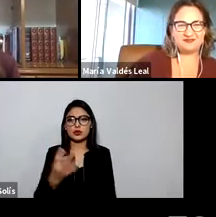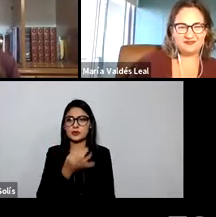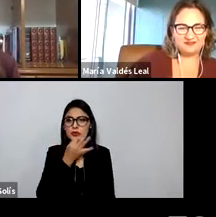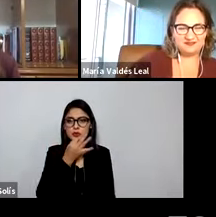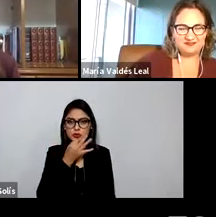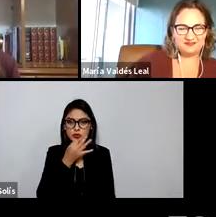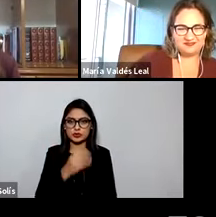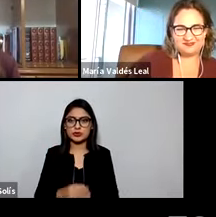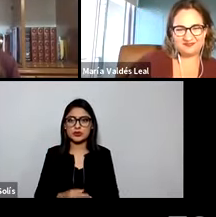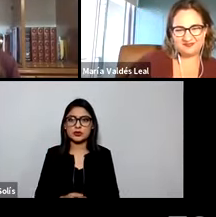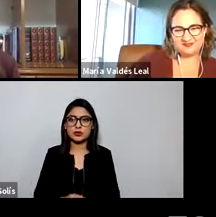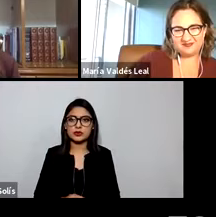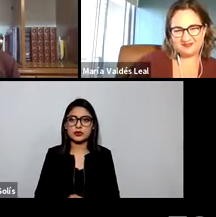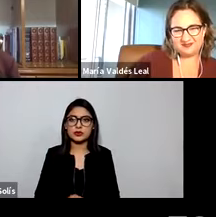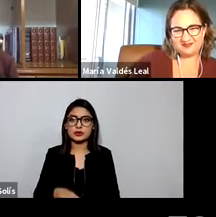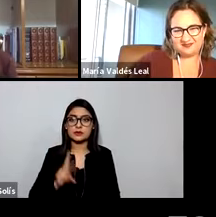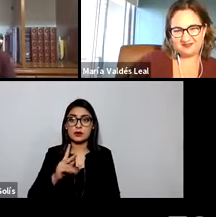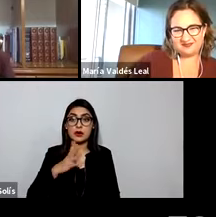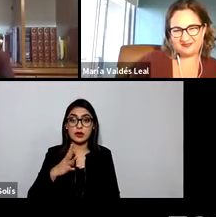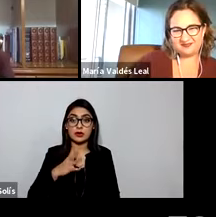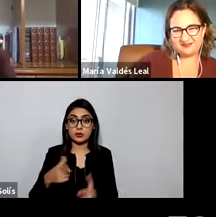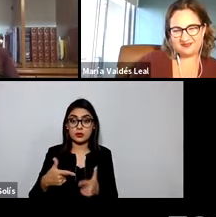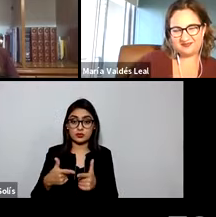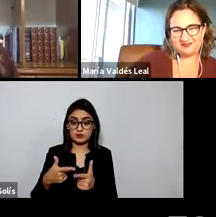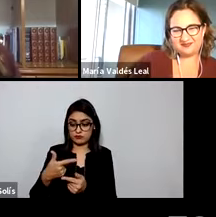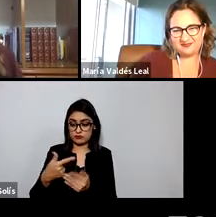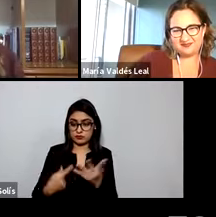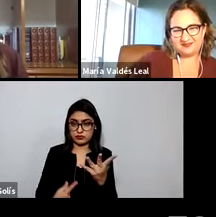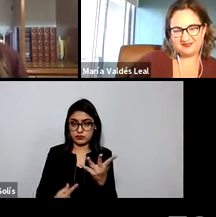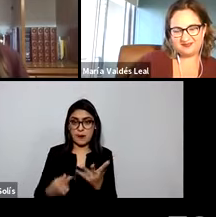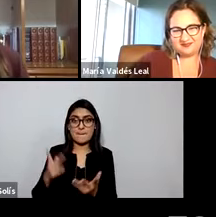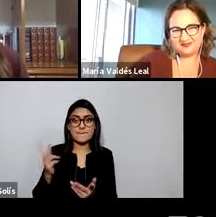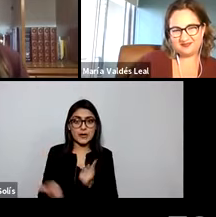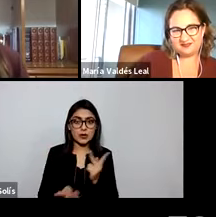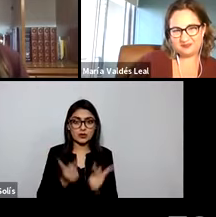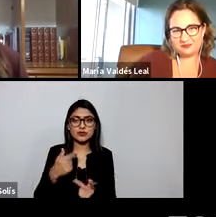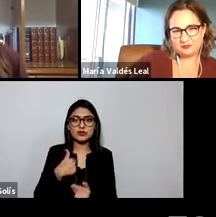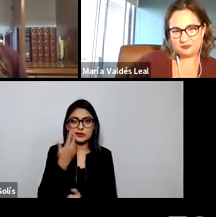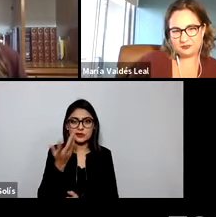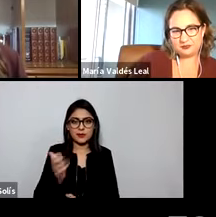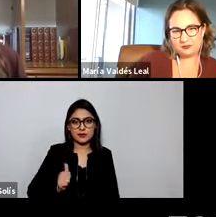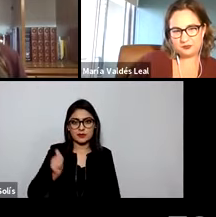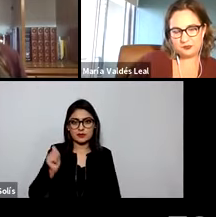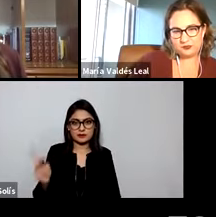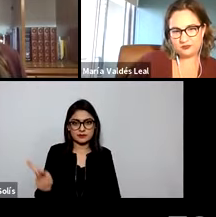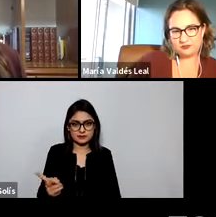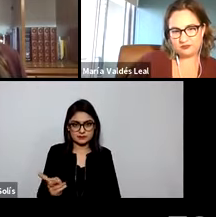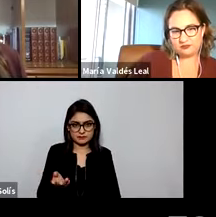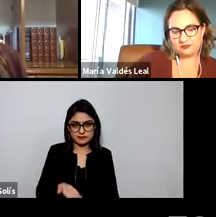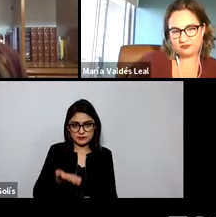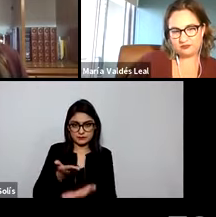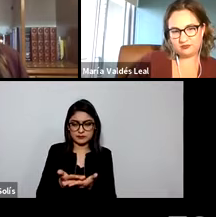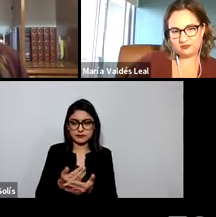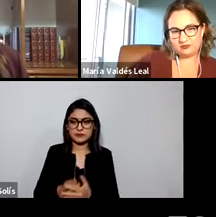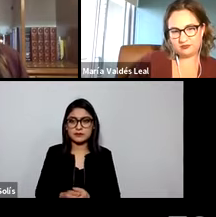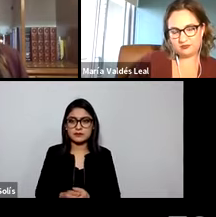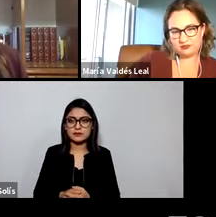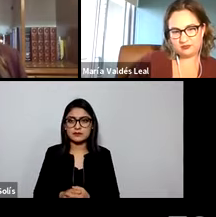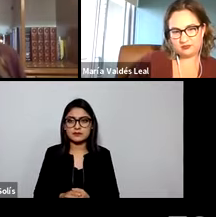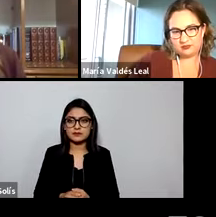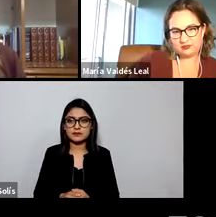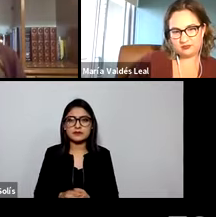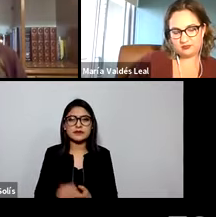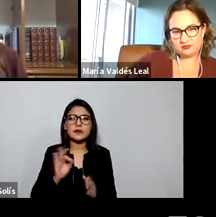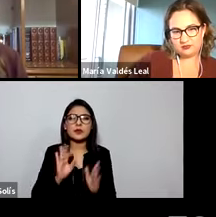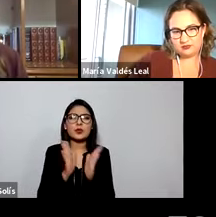minutos, pero hay un grupo de preguntas que me gustaría mucho plantear. Entonces, de forma quizás